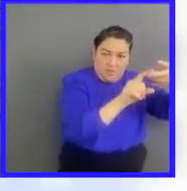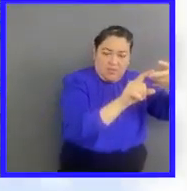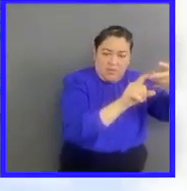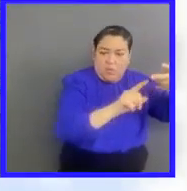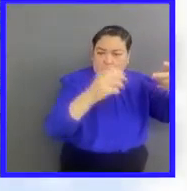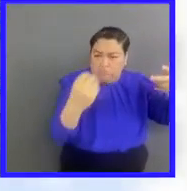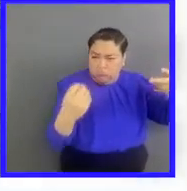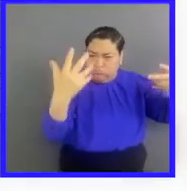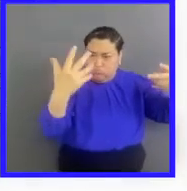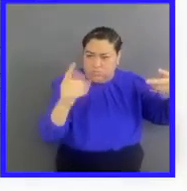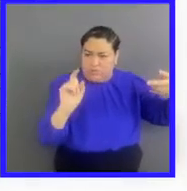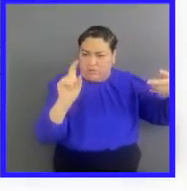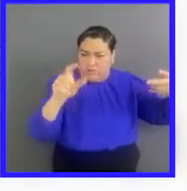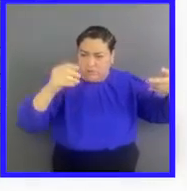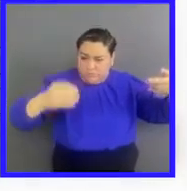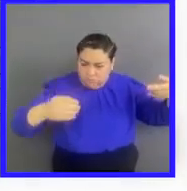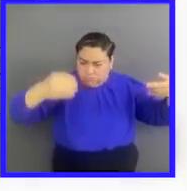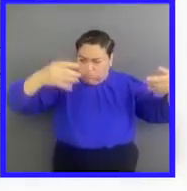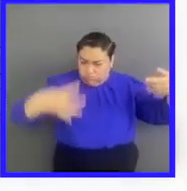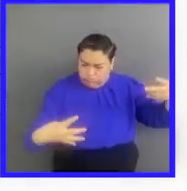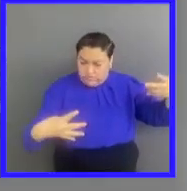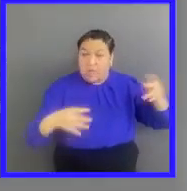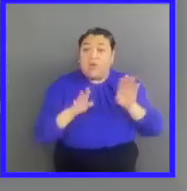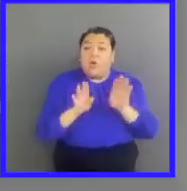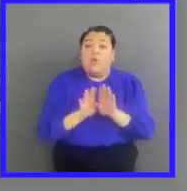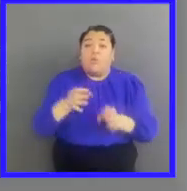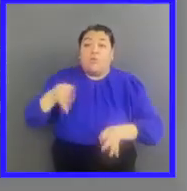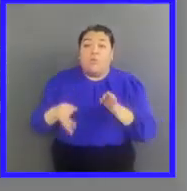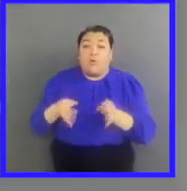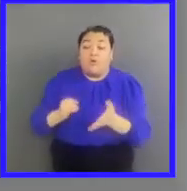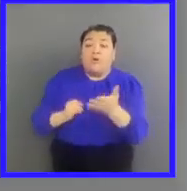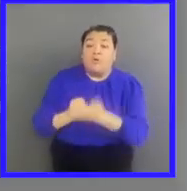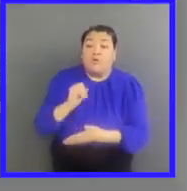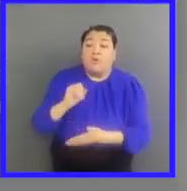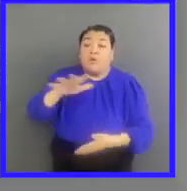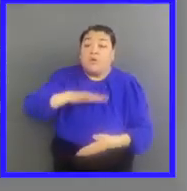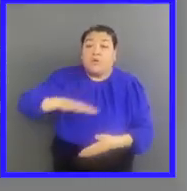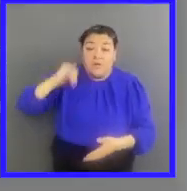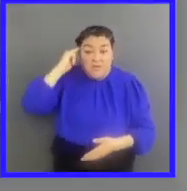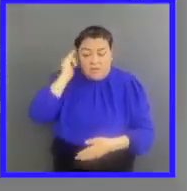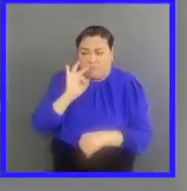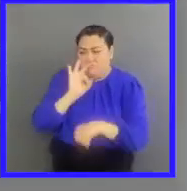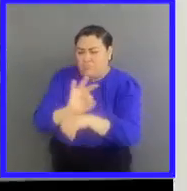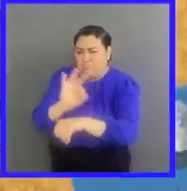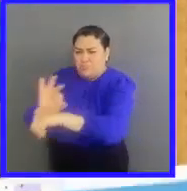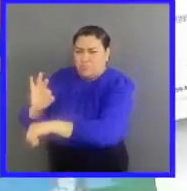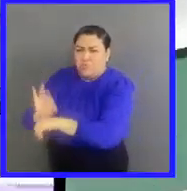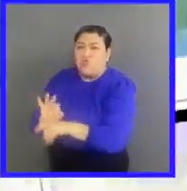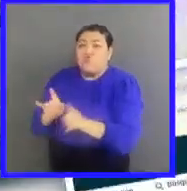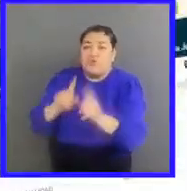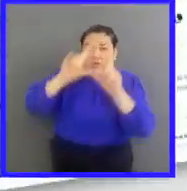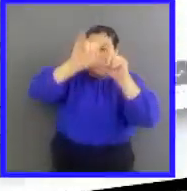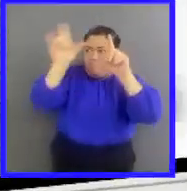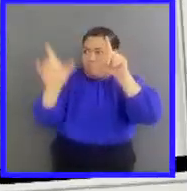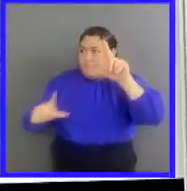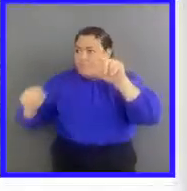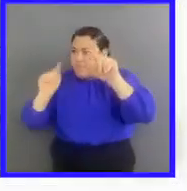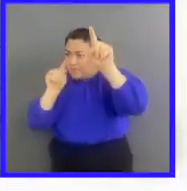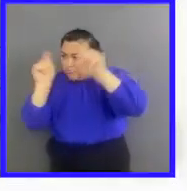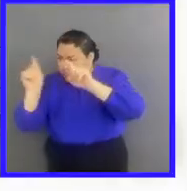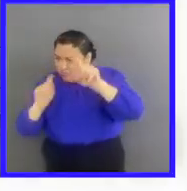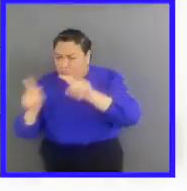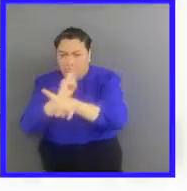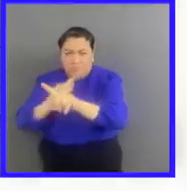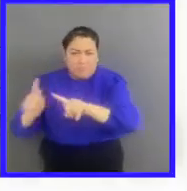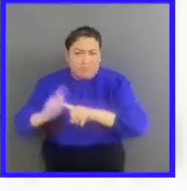completa de cómo la Corte ha protegido a los pueblos y comunidades indígenas en distintos lugares del país. Para